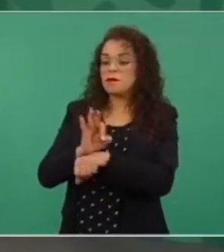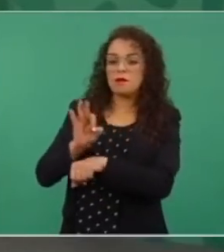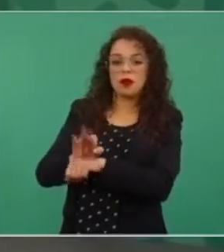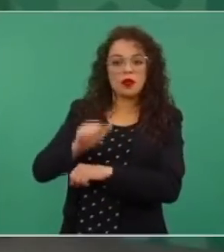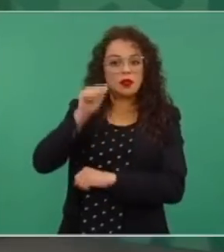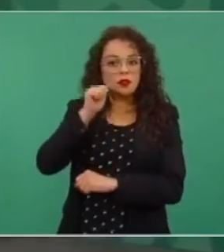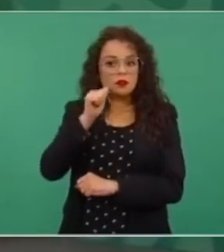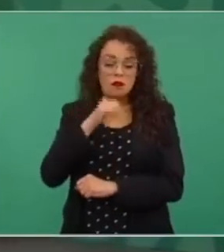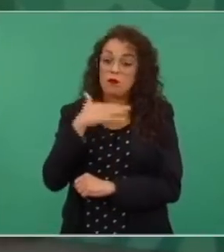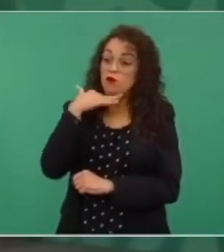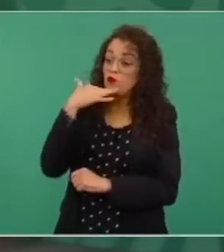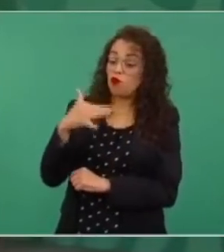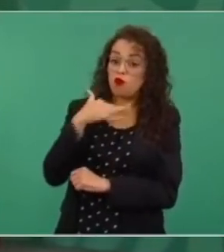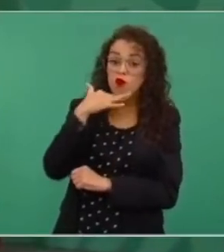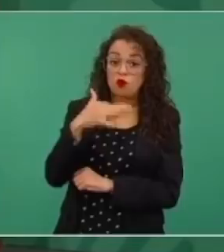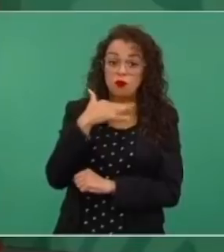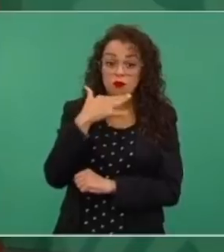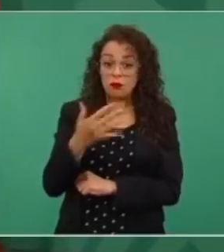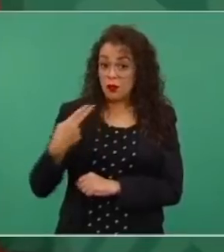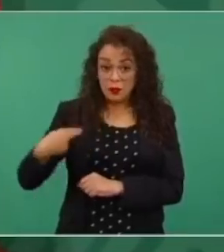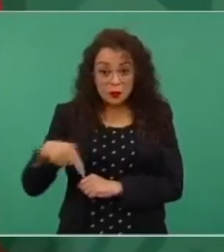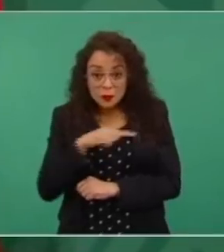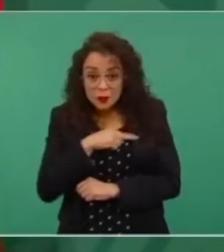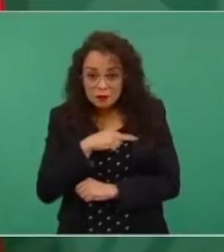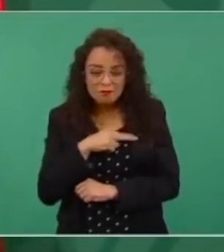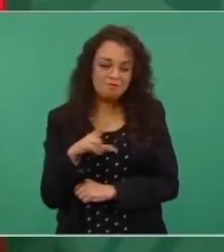cómplices, corruptos. Nosotros no.